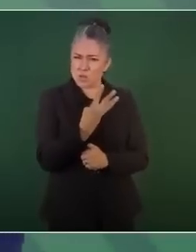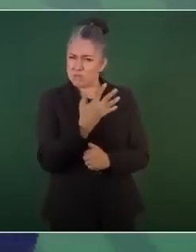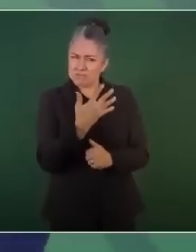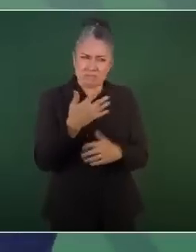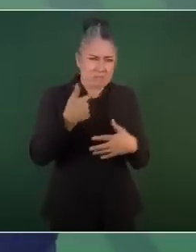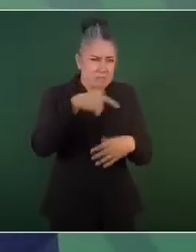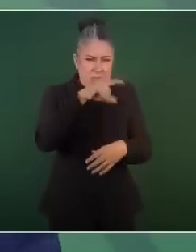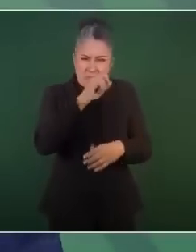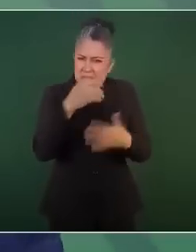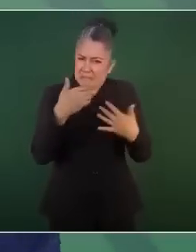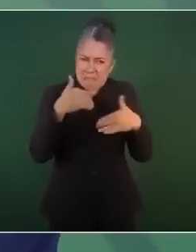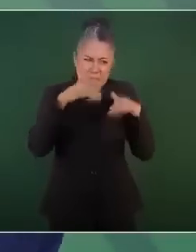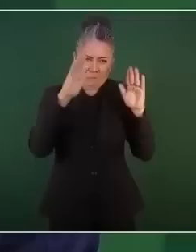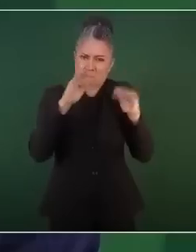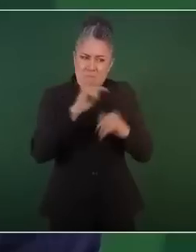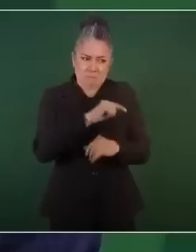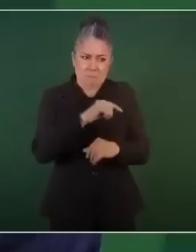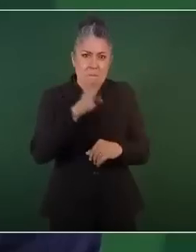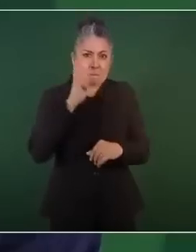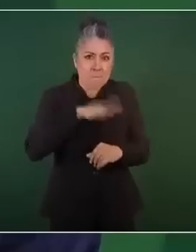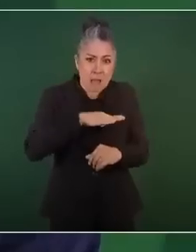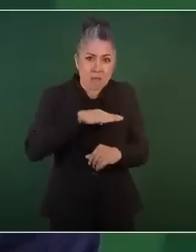2, 3, 5, 10, 20, 30, actuaron mal,